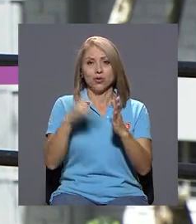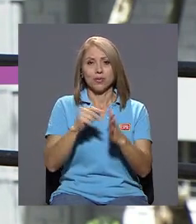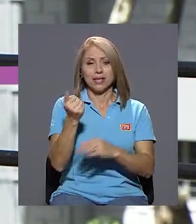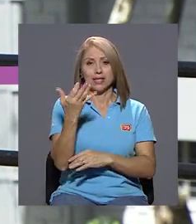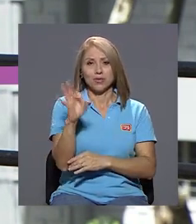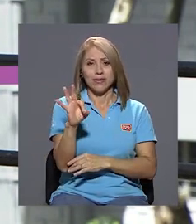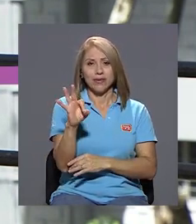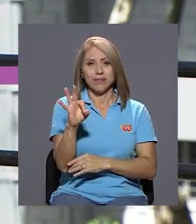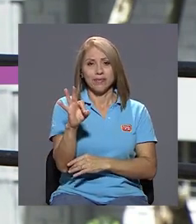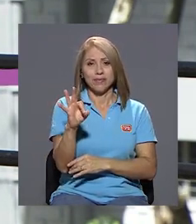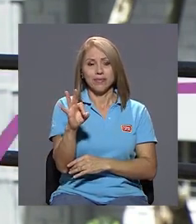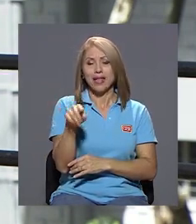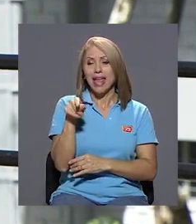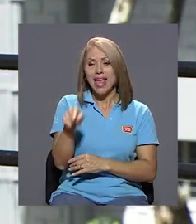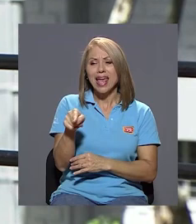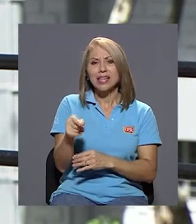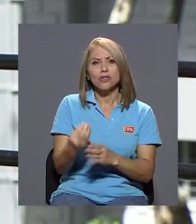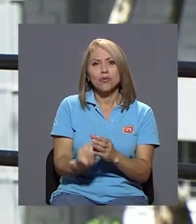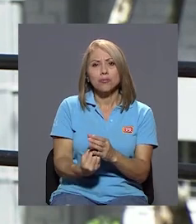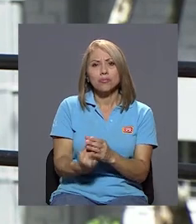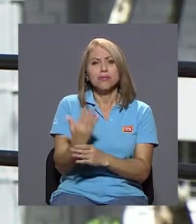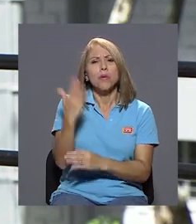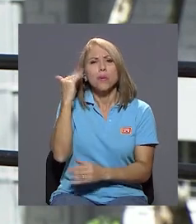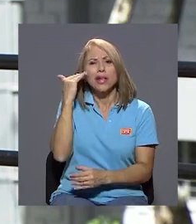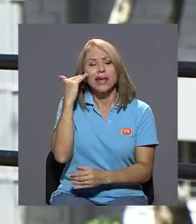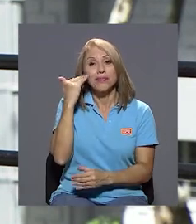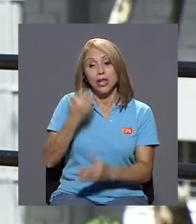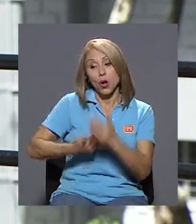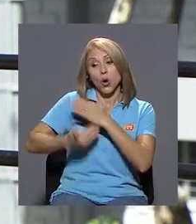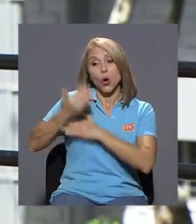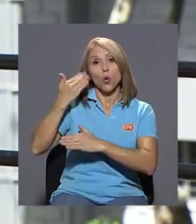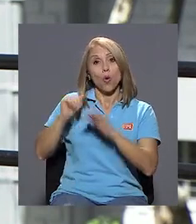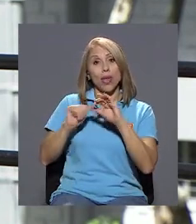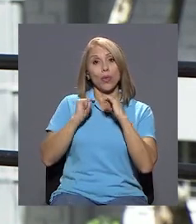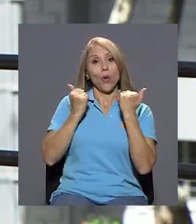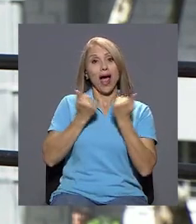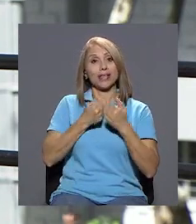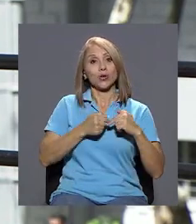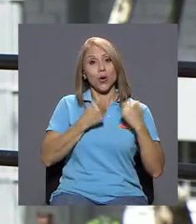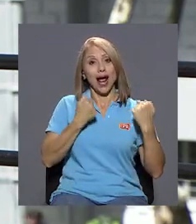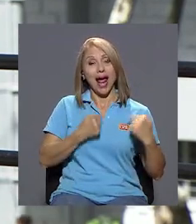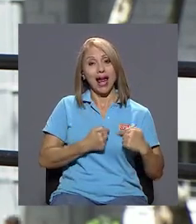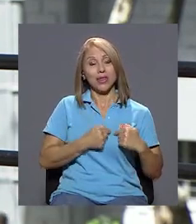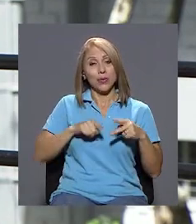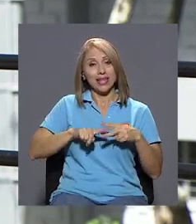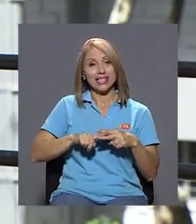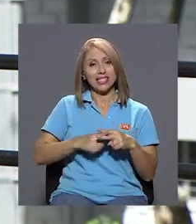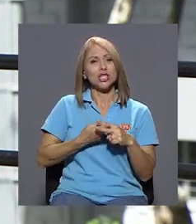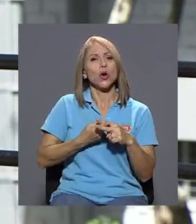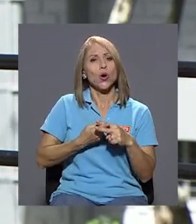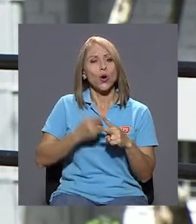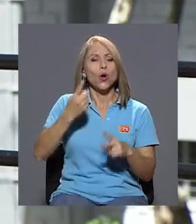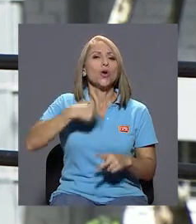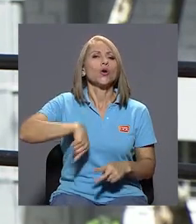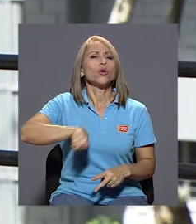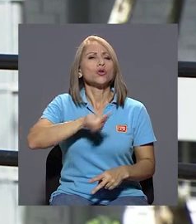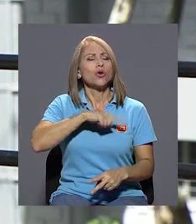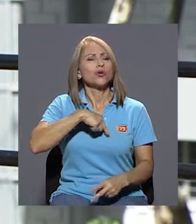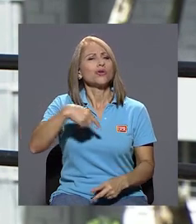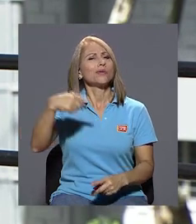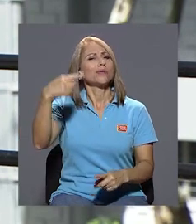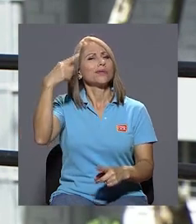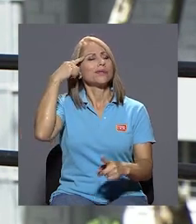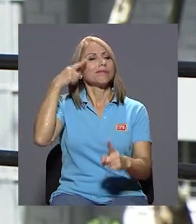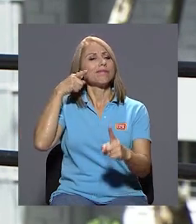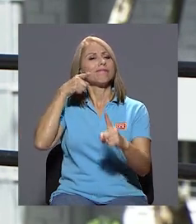este 2019. ¿Por qué nace, verdad? Cuando Azucardio inició, teníamos como